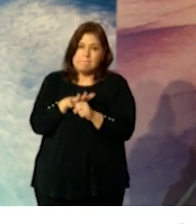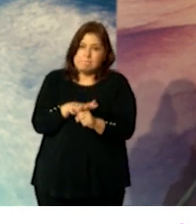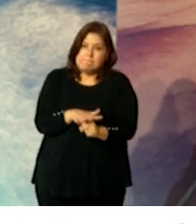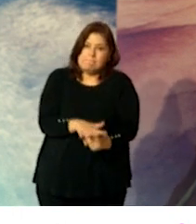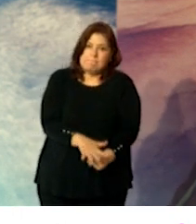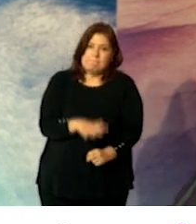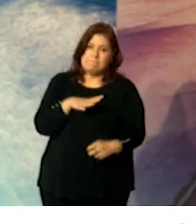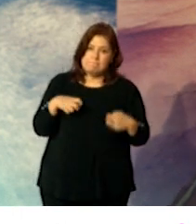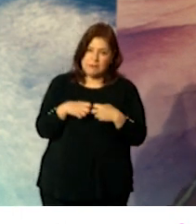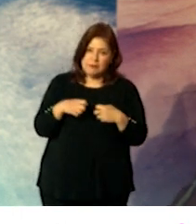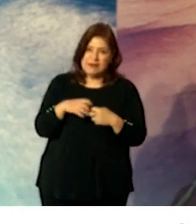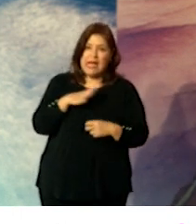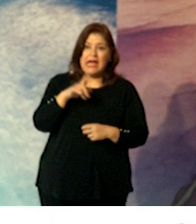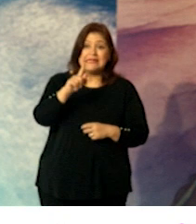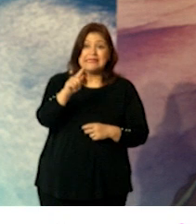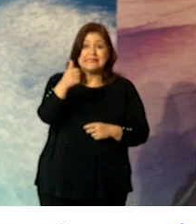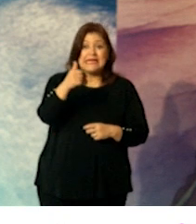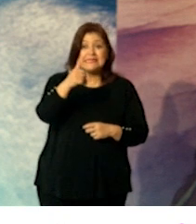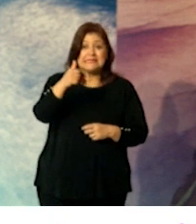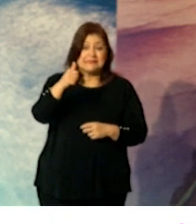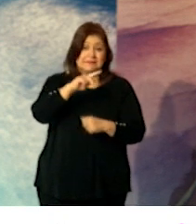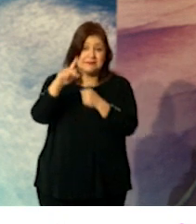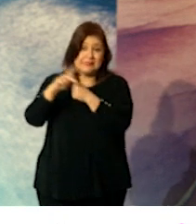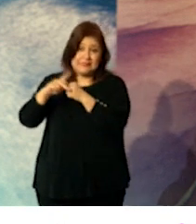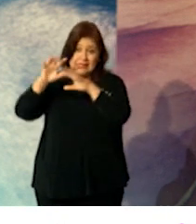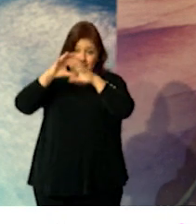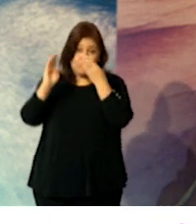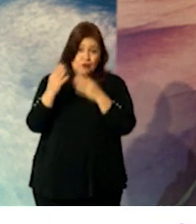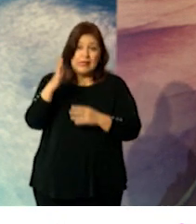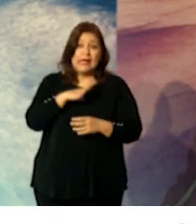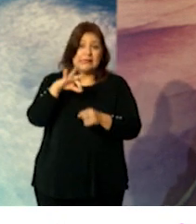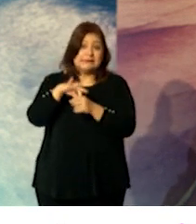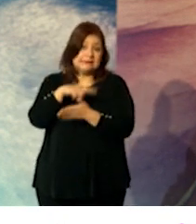Nosotros tenemos en 76 países del mundo elecciones este año.